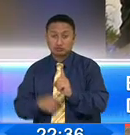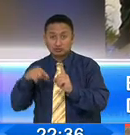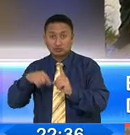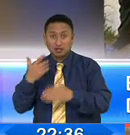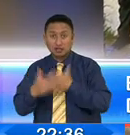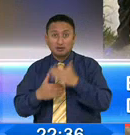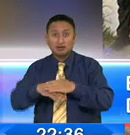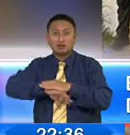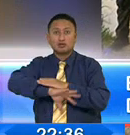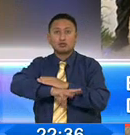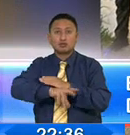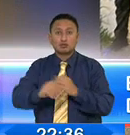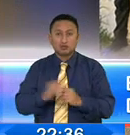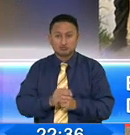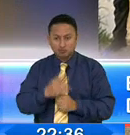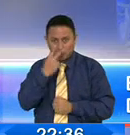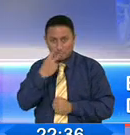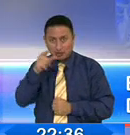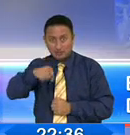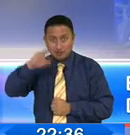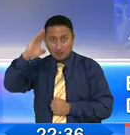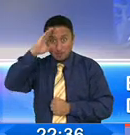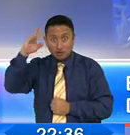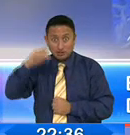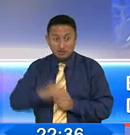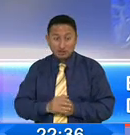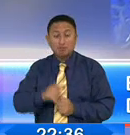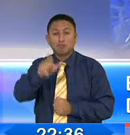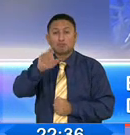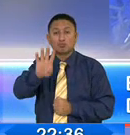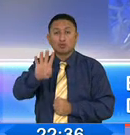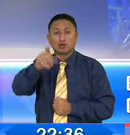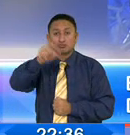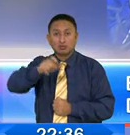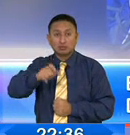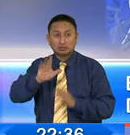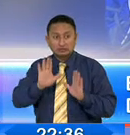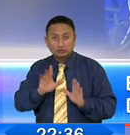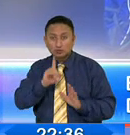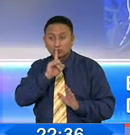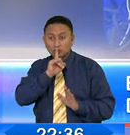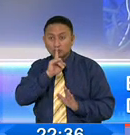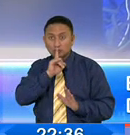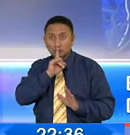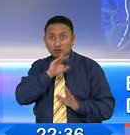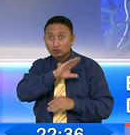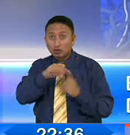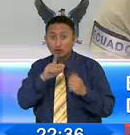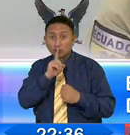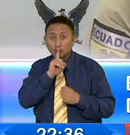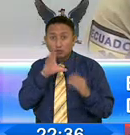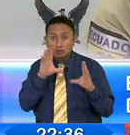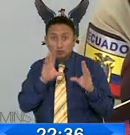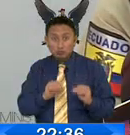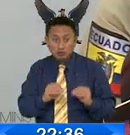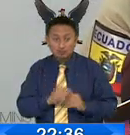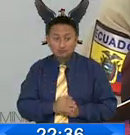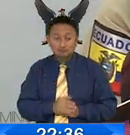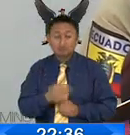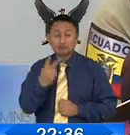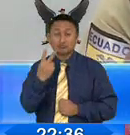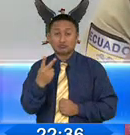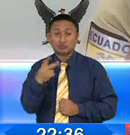proceso. Al percatarse de la presencia de los policías, los sujetos pararon el trabajo y apagaron los equipos. Dos cajas ya estaban